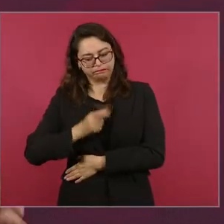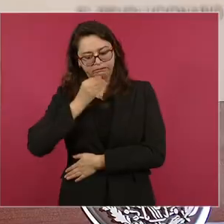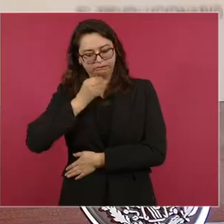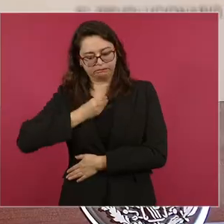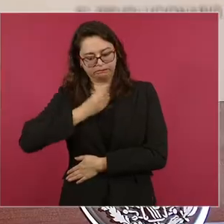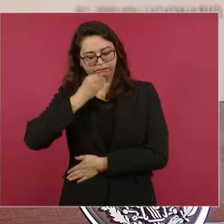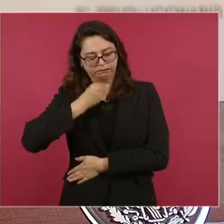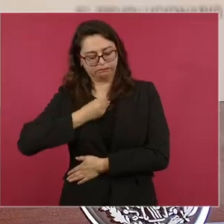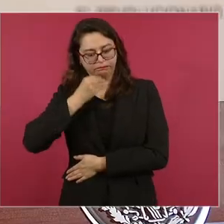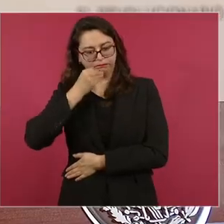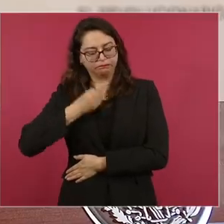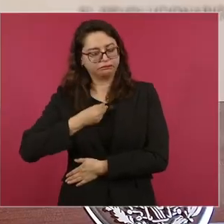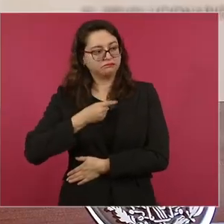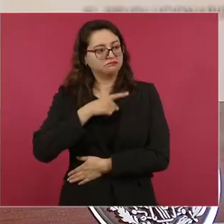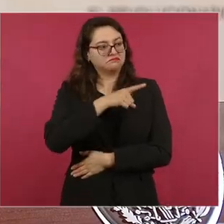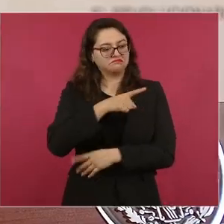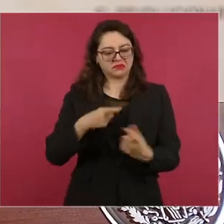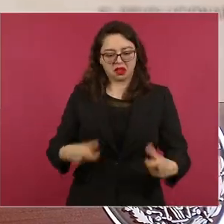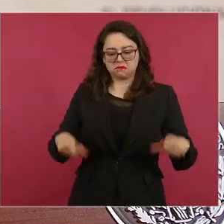Yo no sé cómo